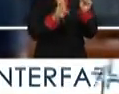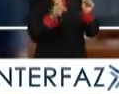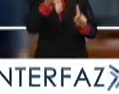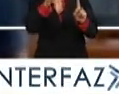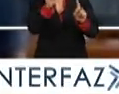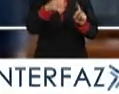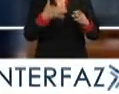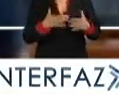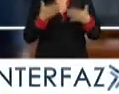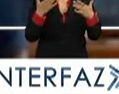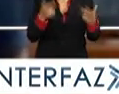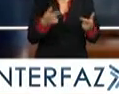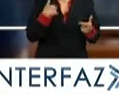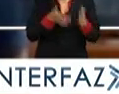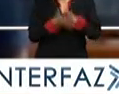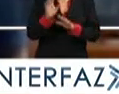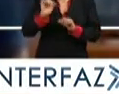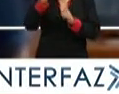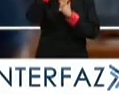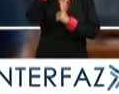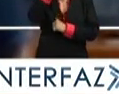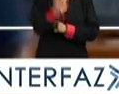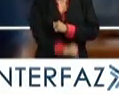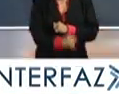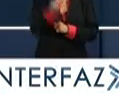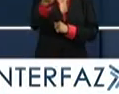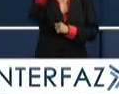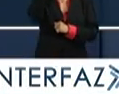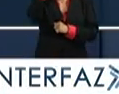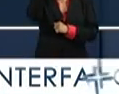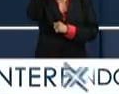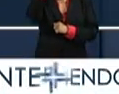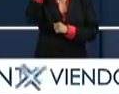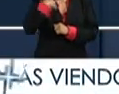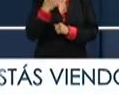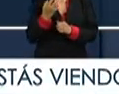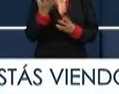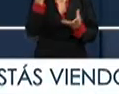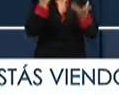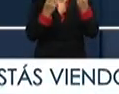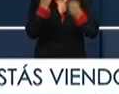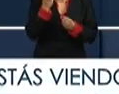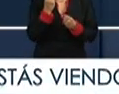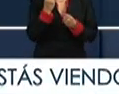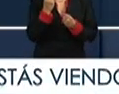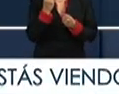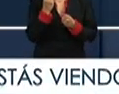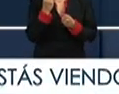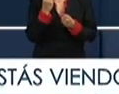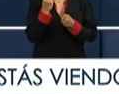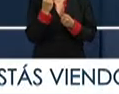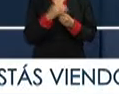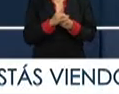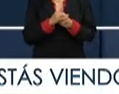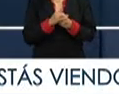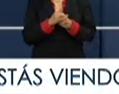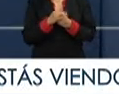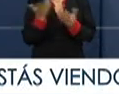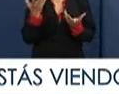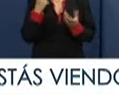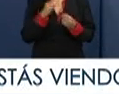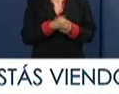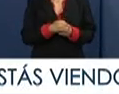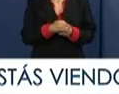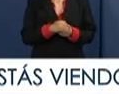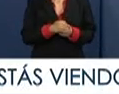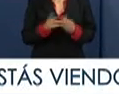que lo hagan y que se animen, que no se van a arrepentir, que es una experiencia que a mí me dejó muchos aprendizajes y que pues, si volviera a salir... Muchas gracias,